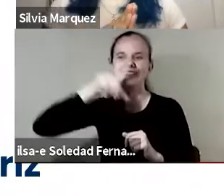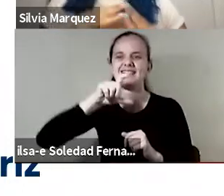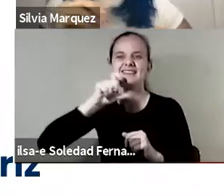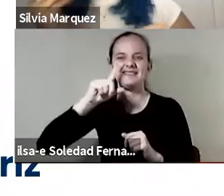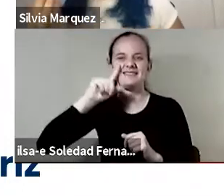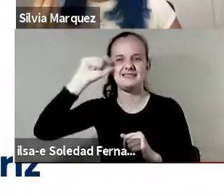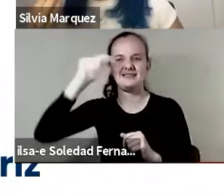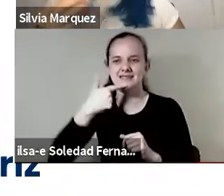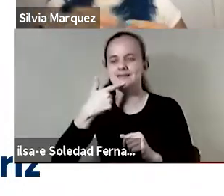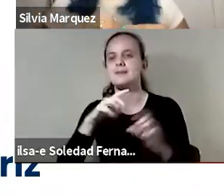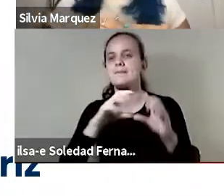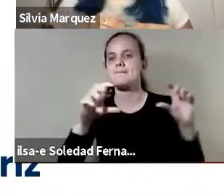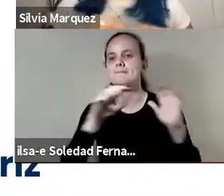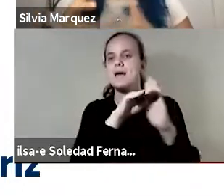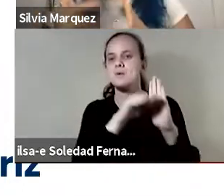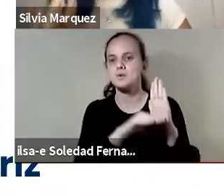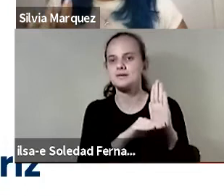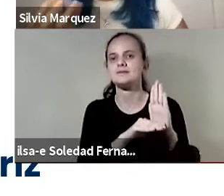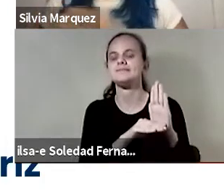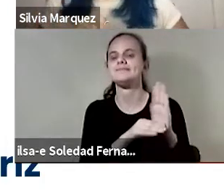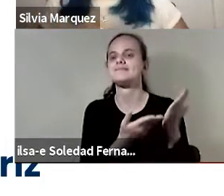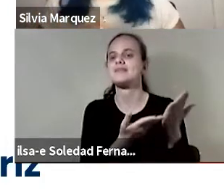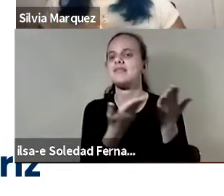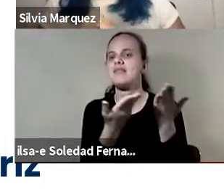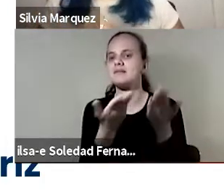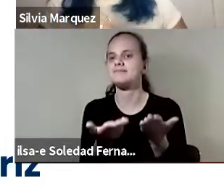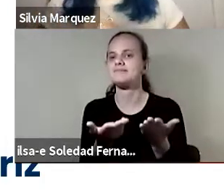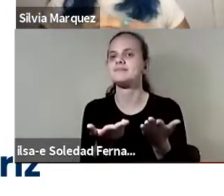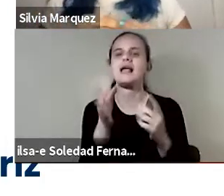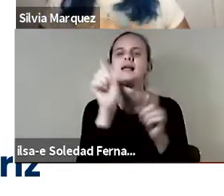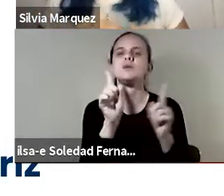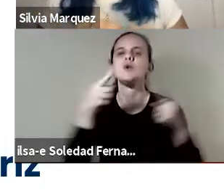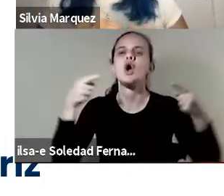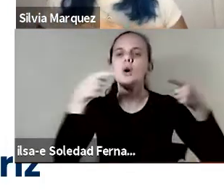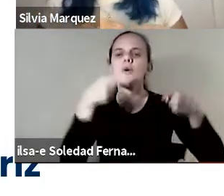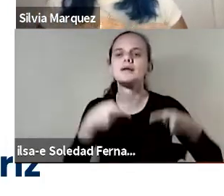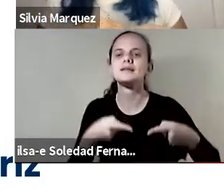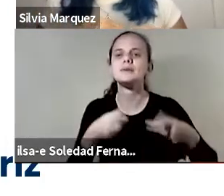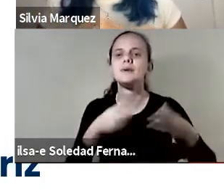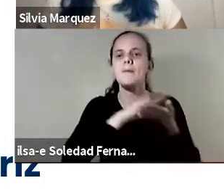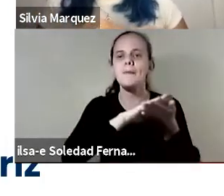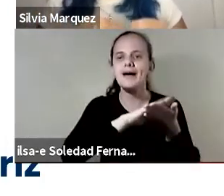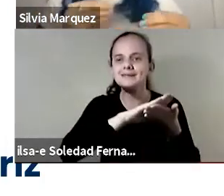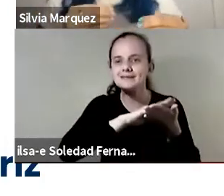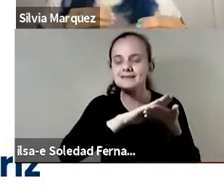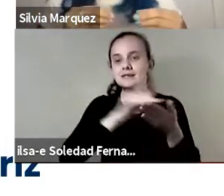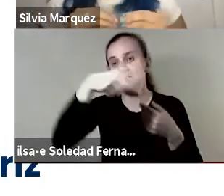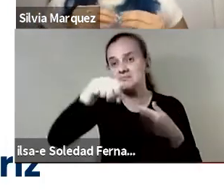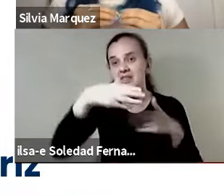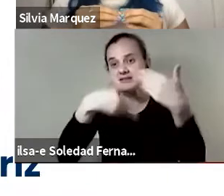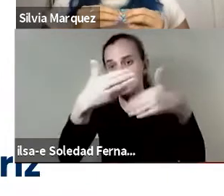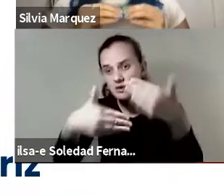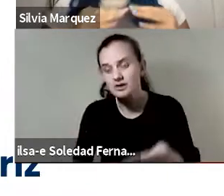hacen el translate de alguna de la página de la WCAG, es lo que proporciona básicamente